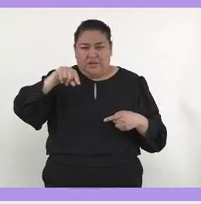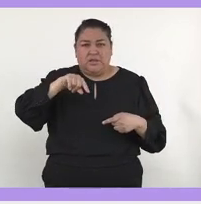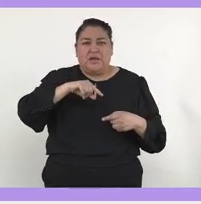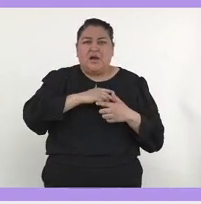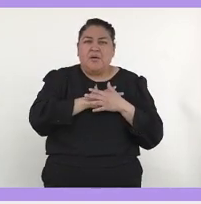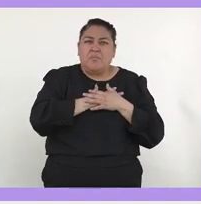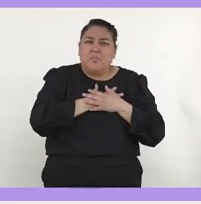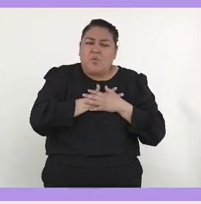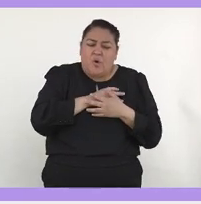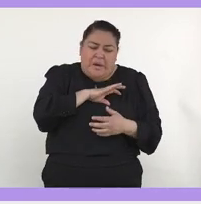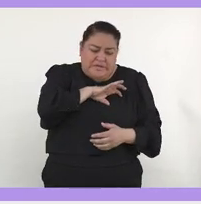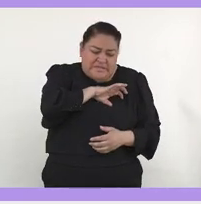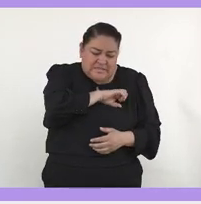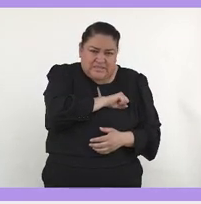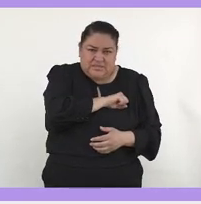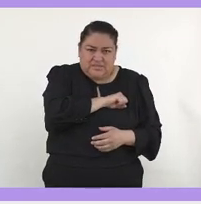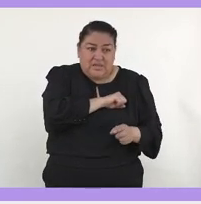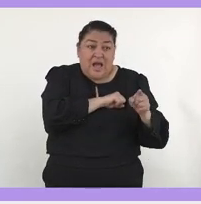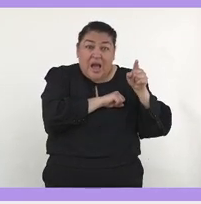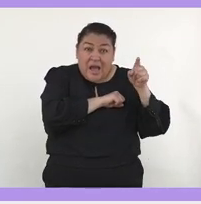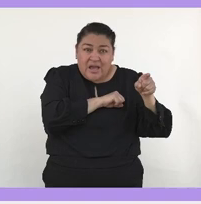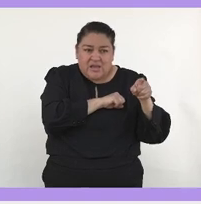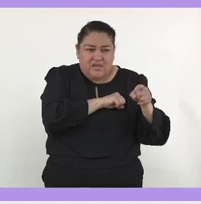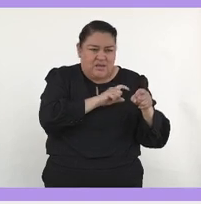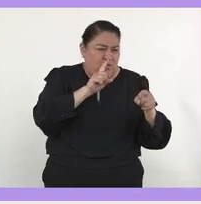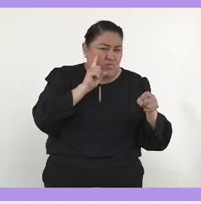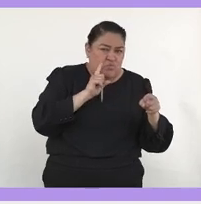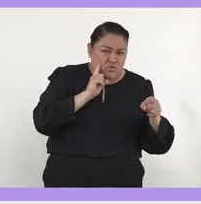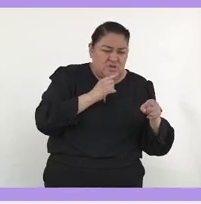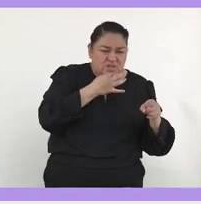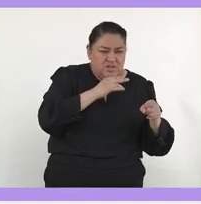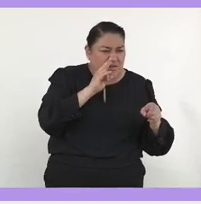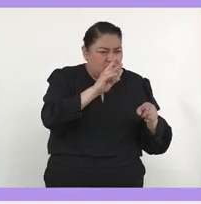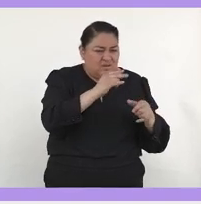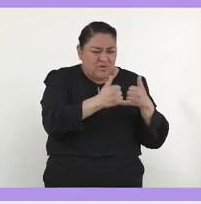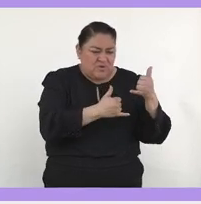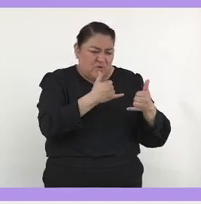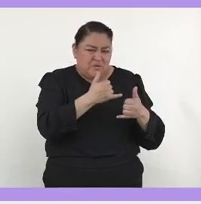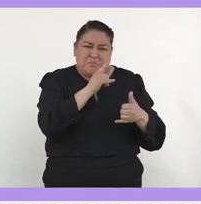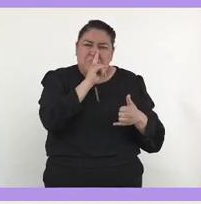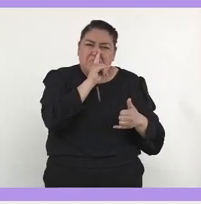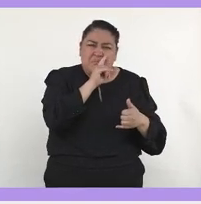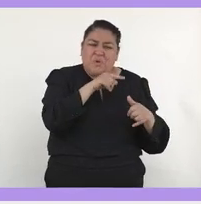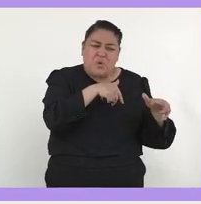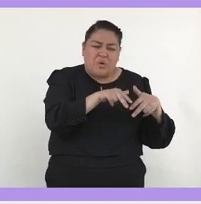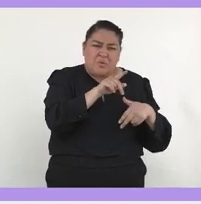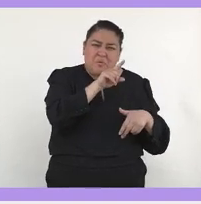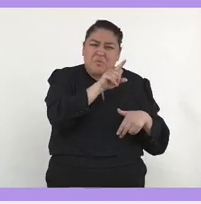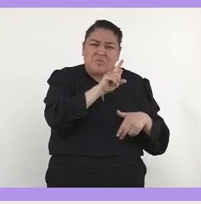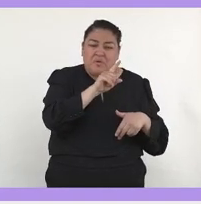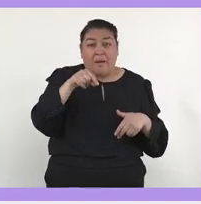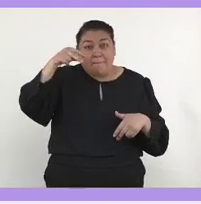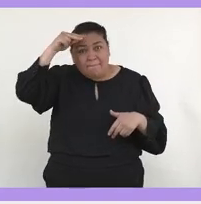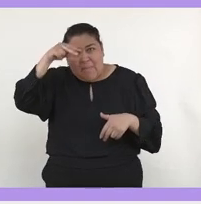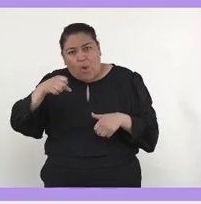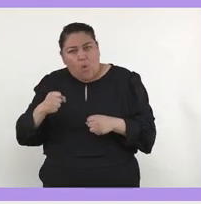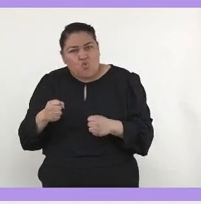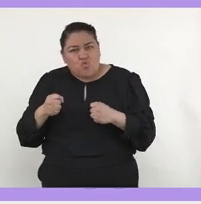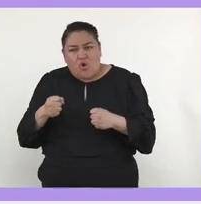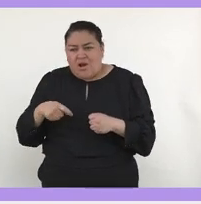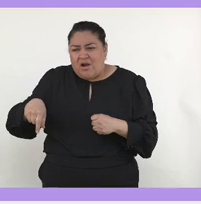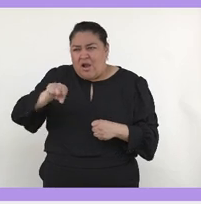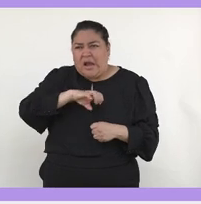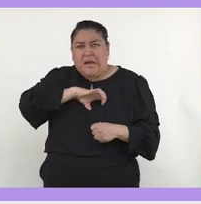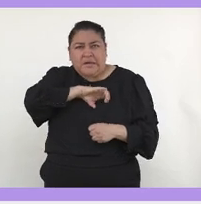las niñas no ven fútbol Entonces yo Considero que con todas estas iniciativas y seguimos trabajando El futuro es